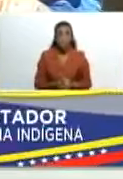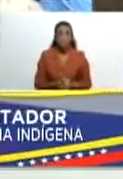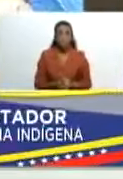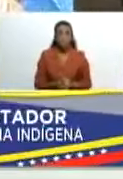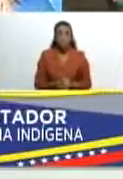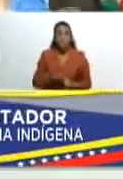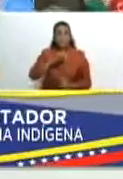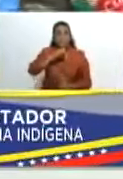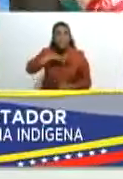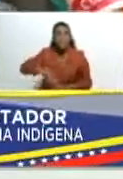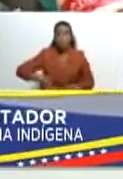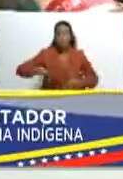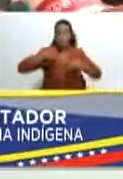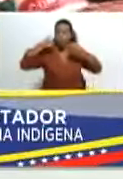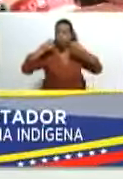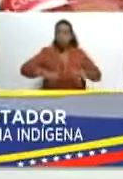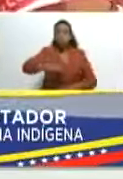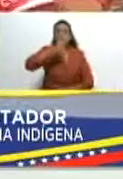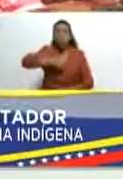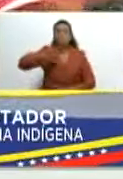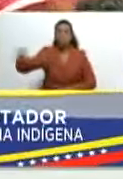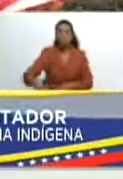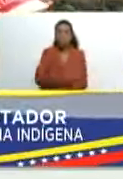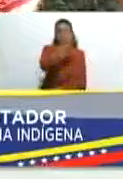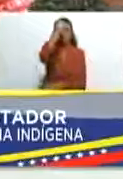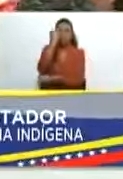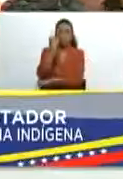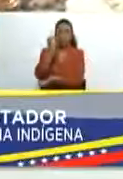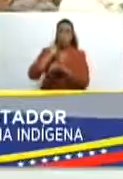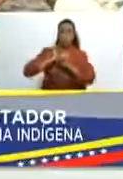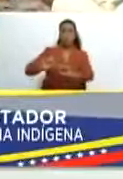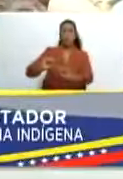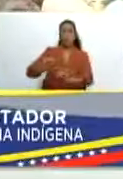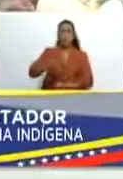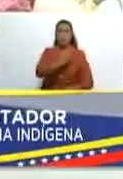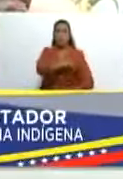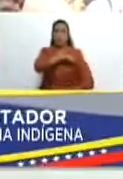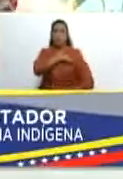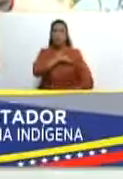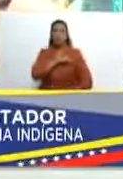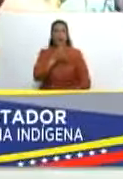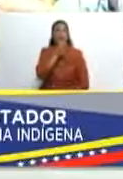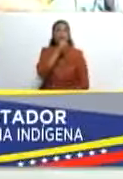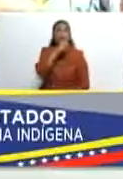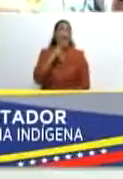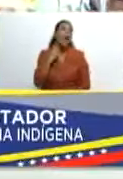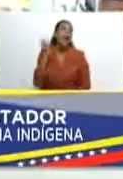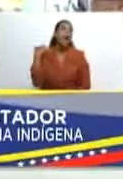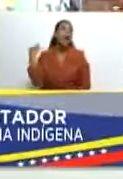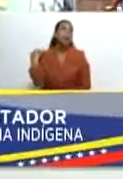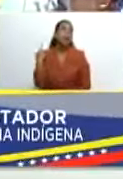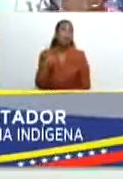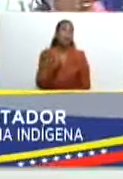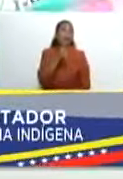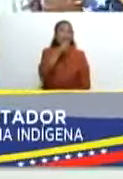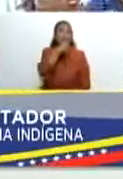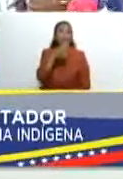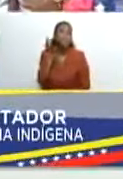la historia heroica de la resistencia de nuestros abuelos y abuelas indígenas,